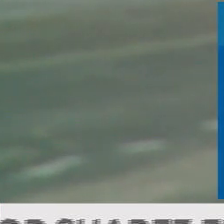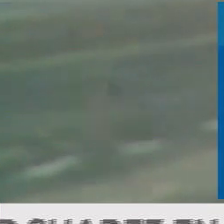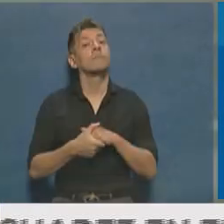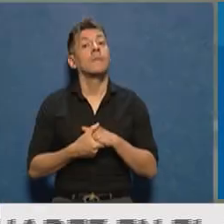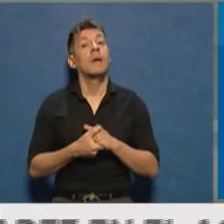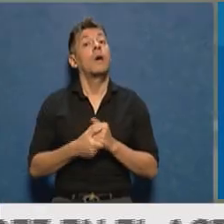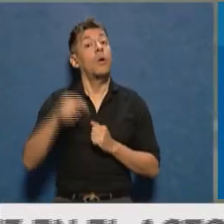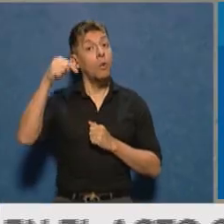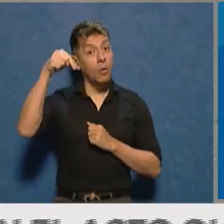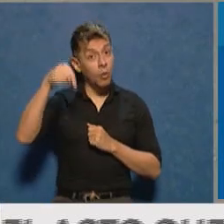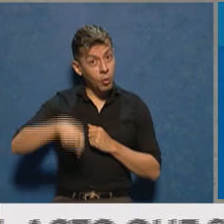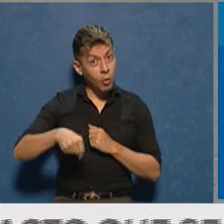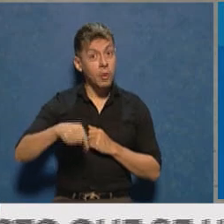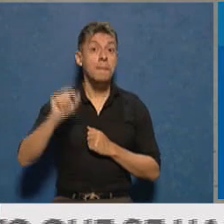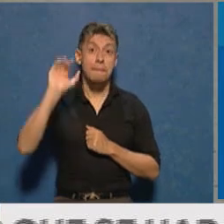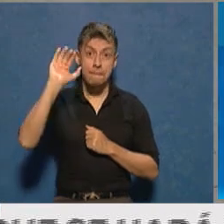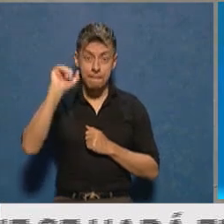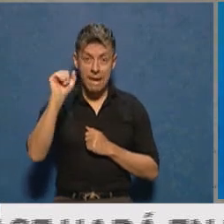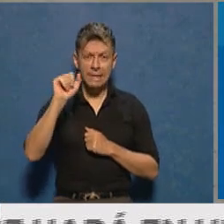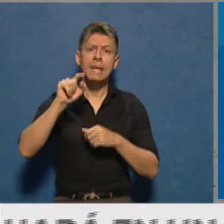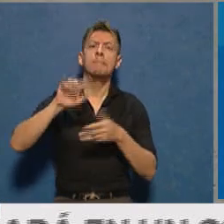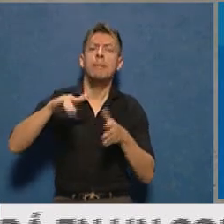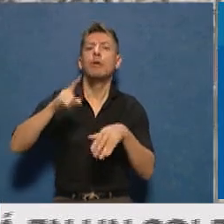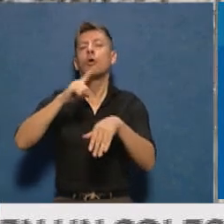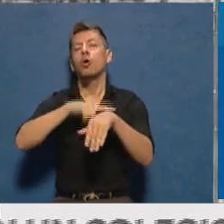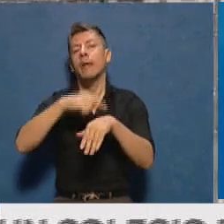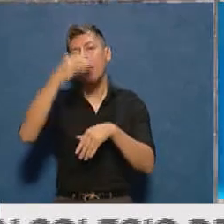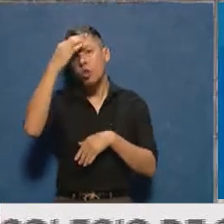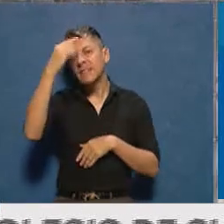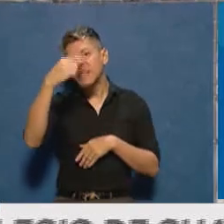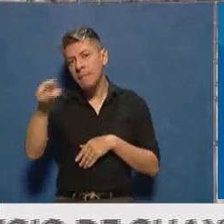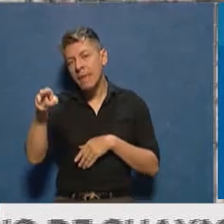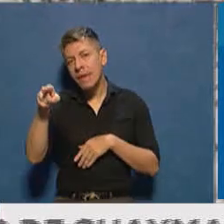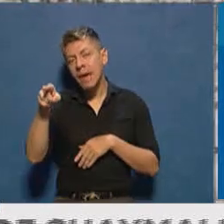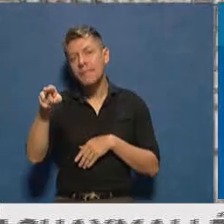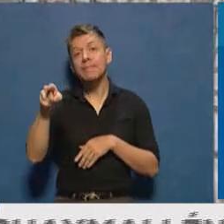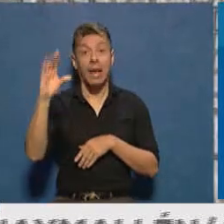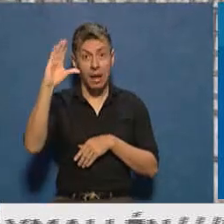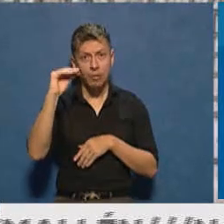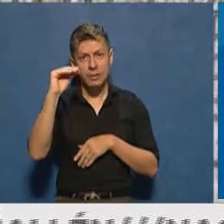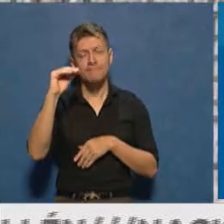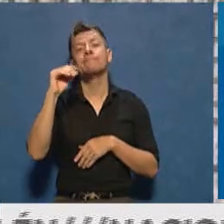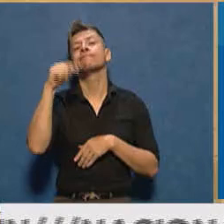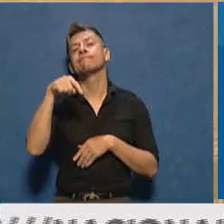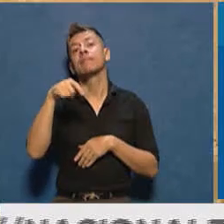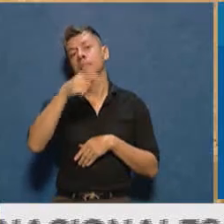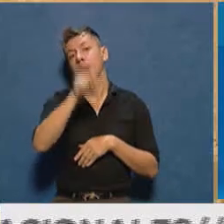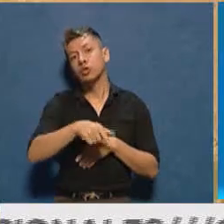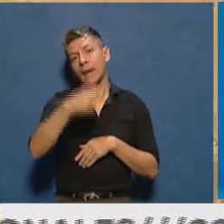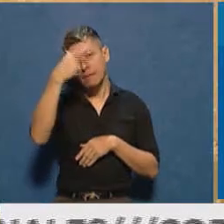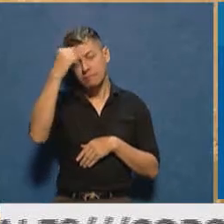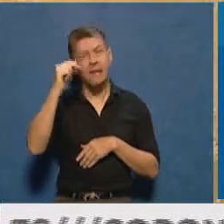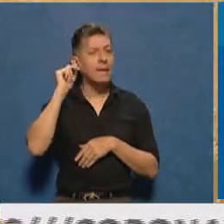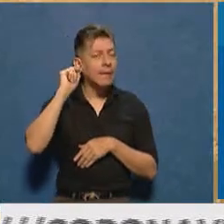apenas comenzaba este día martes, alrededor de las 12:30. Este hombre es un sujeto, un taxista de